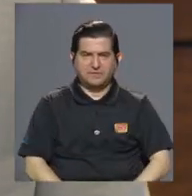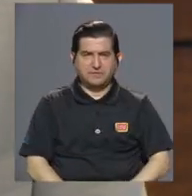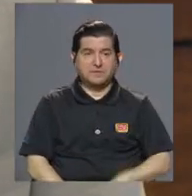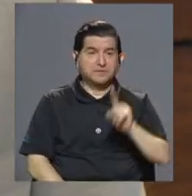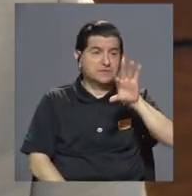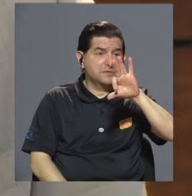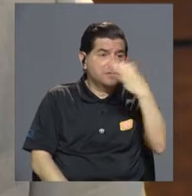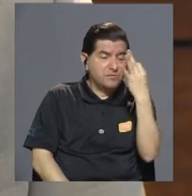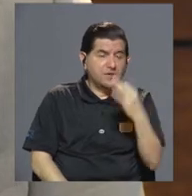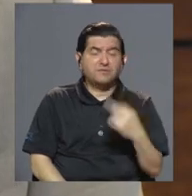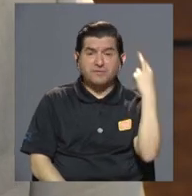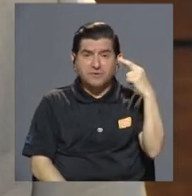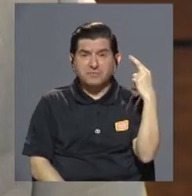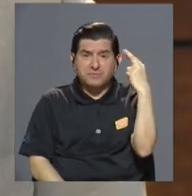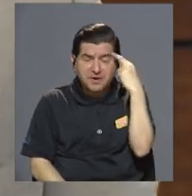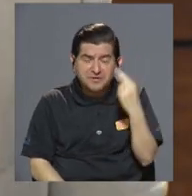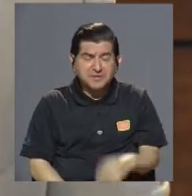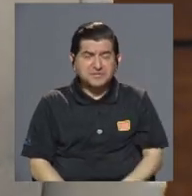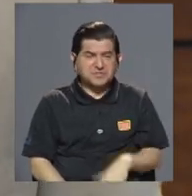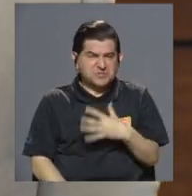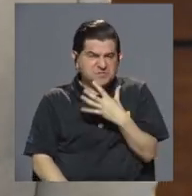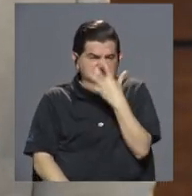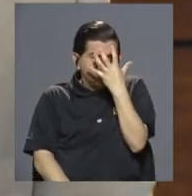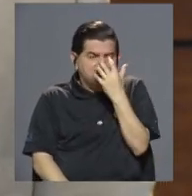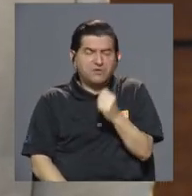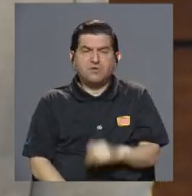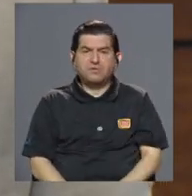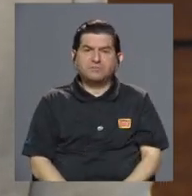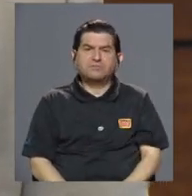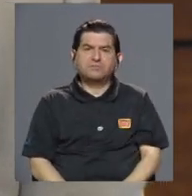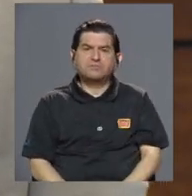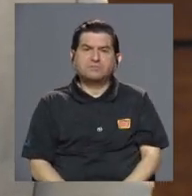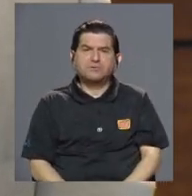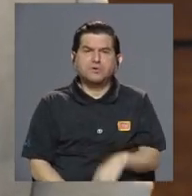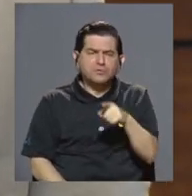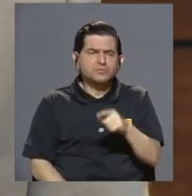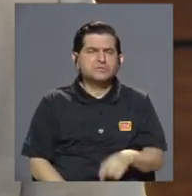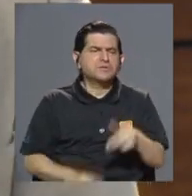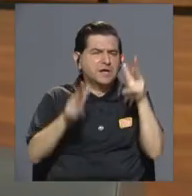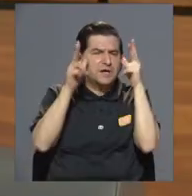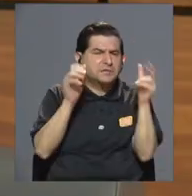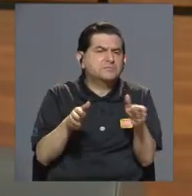algún modo ha causado una gran indignación, ¿cómo lo percibe?